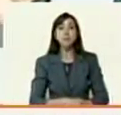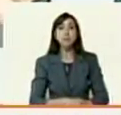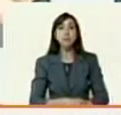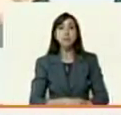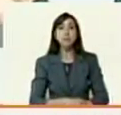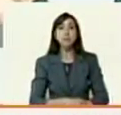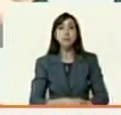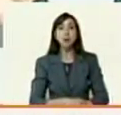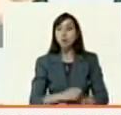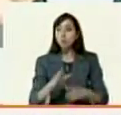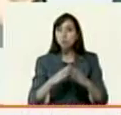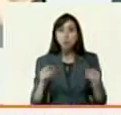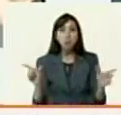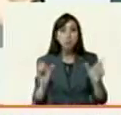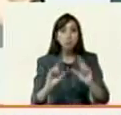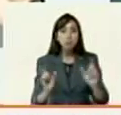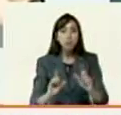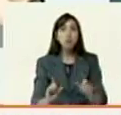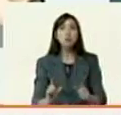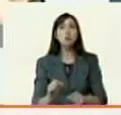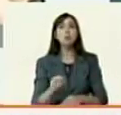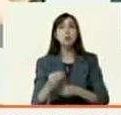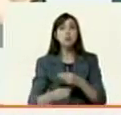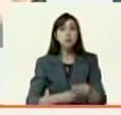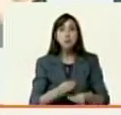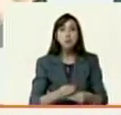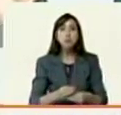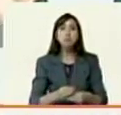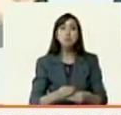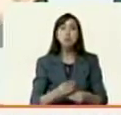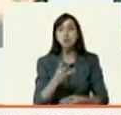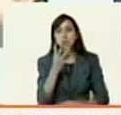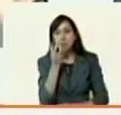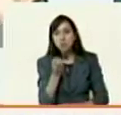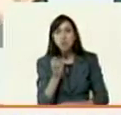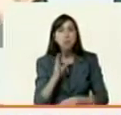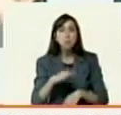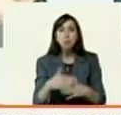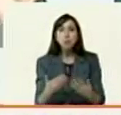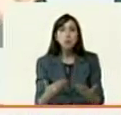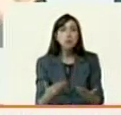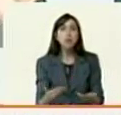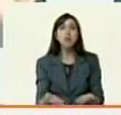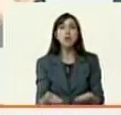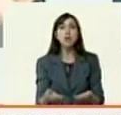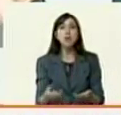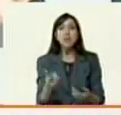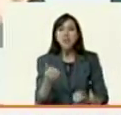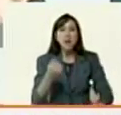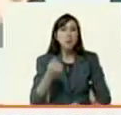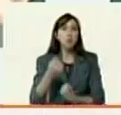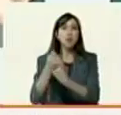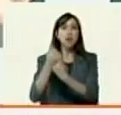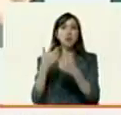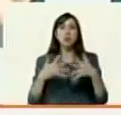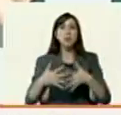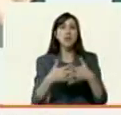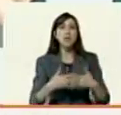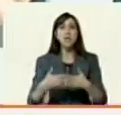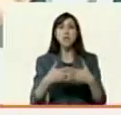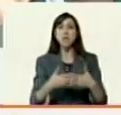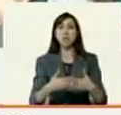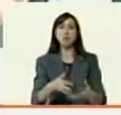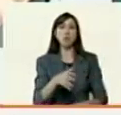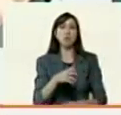los medios de comunicación tradicionales están cumpliendo un triste rol, que es el de sustentar el capitalismo, el imperialismo, la